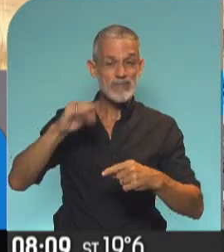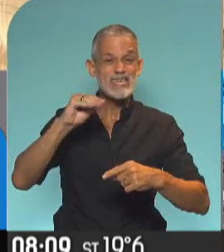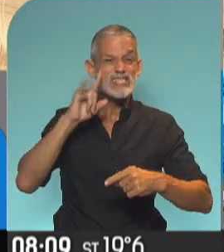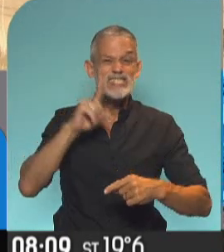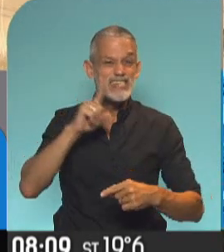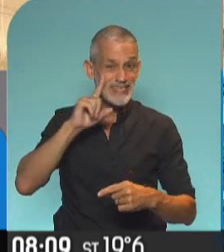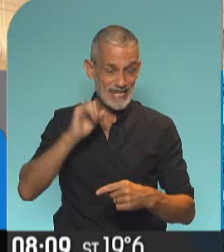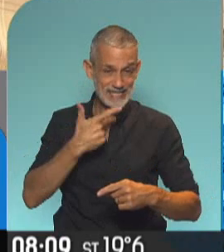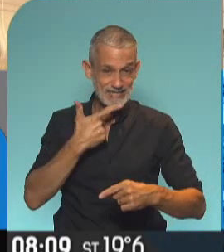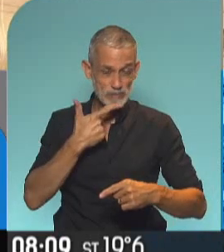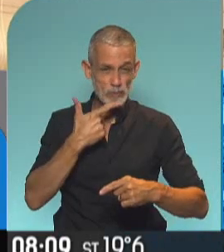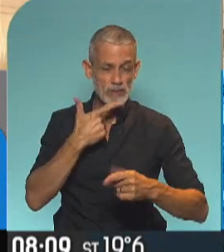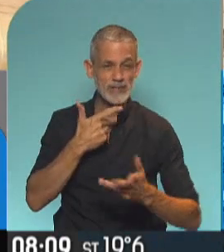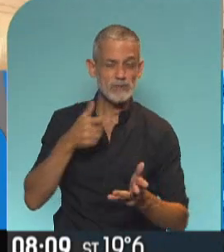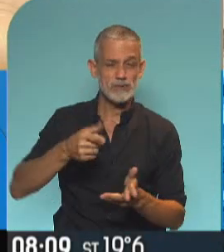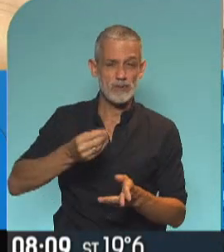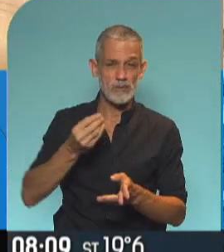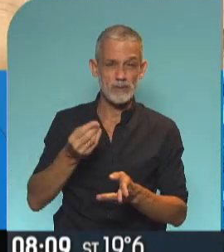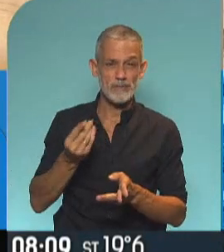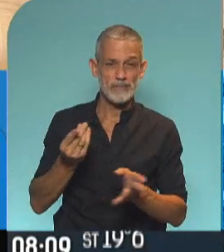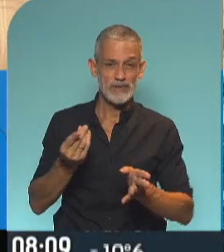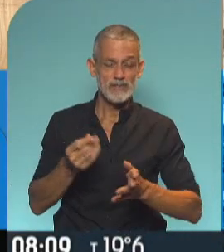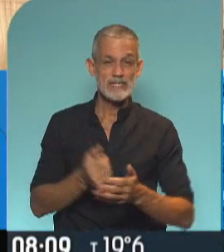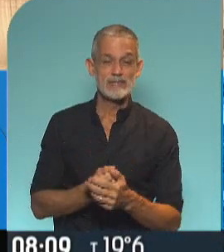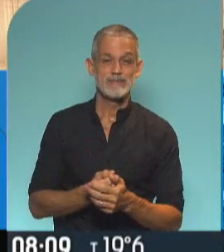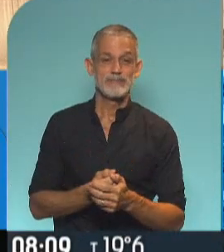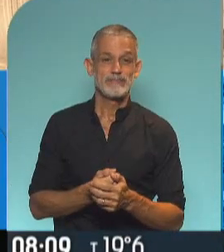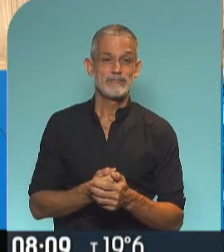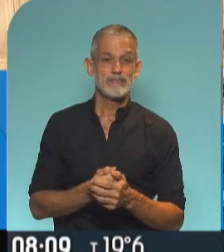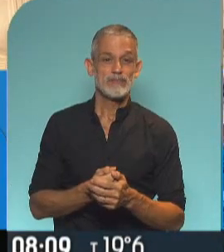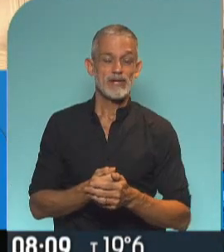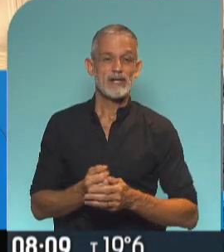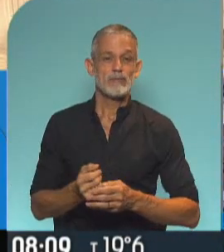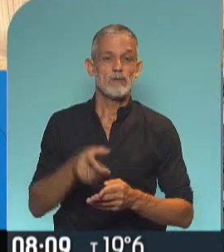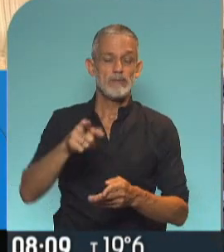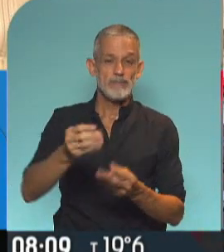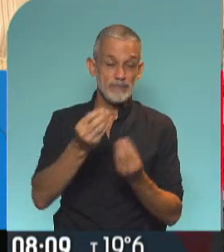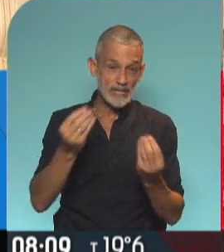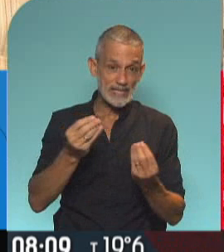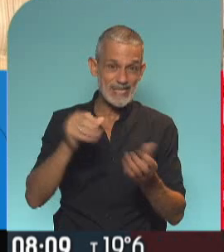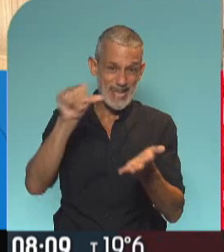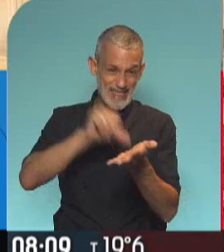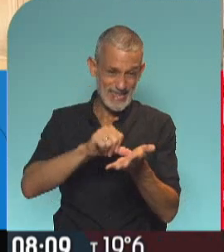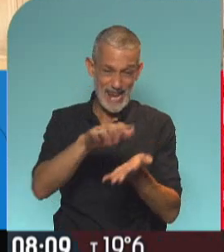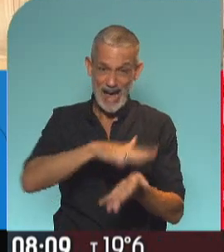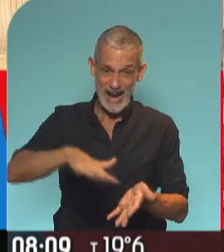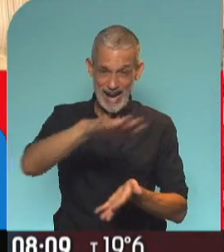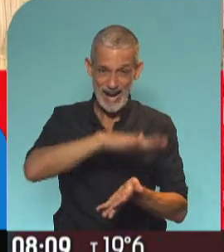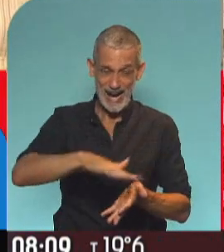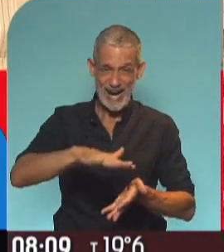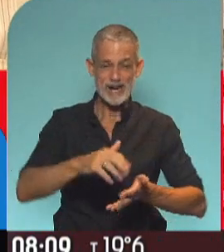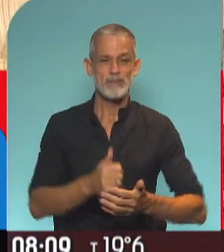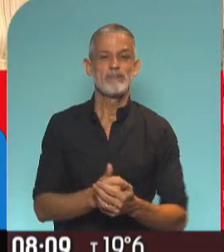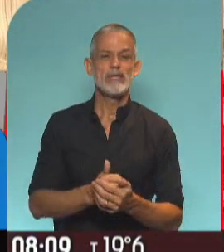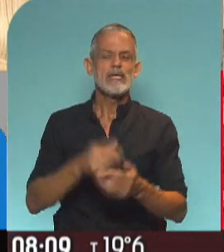Por primera vez el Papa se encontrará con un ayatolá, el ayatolá de Irak, y decir